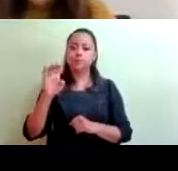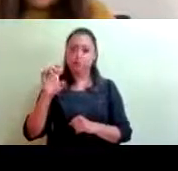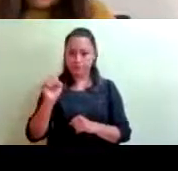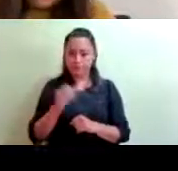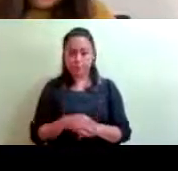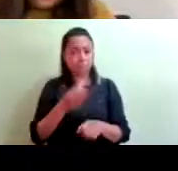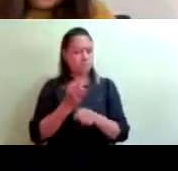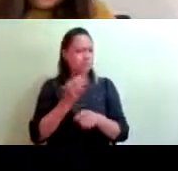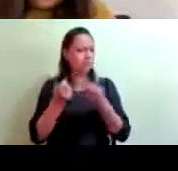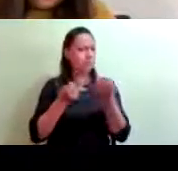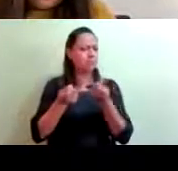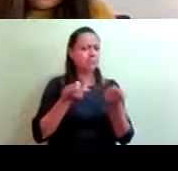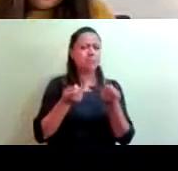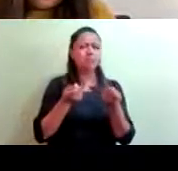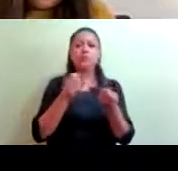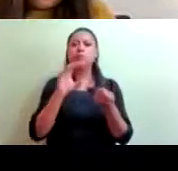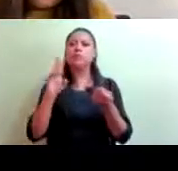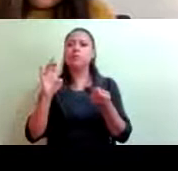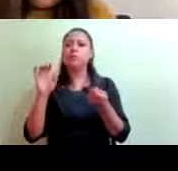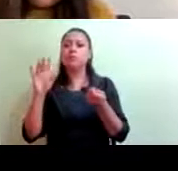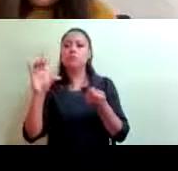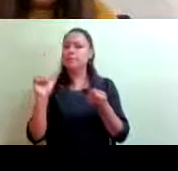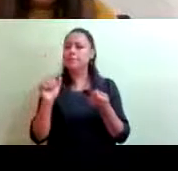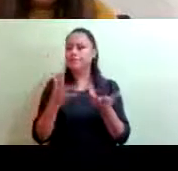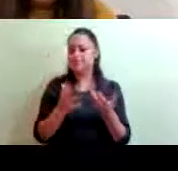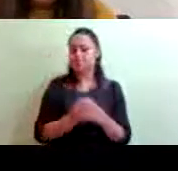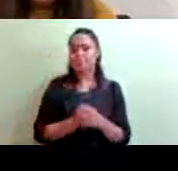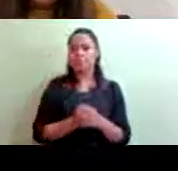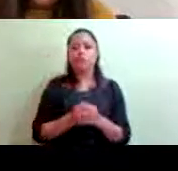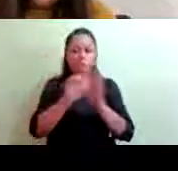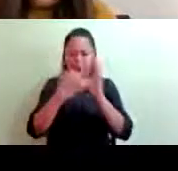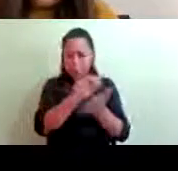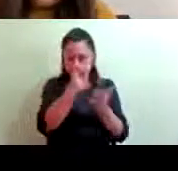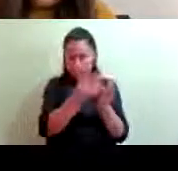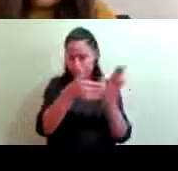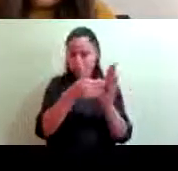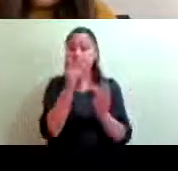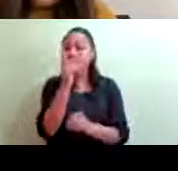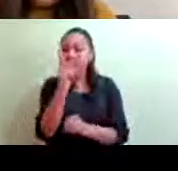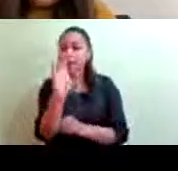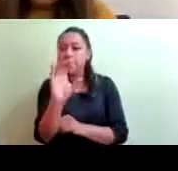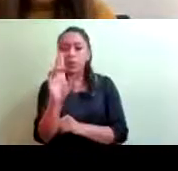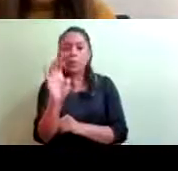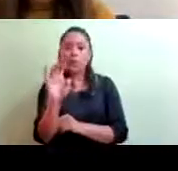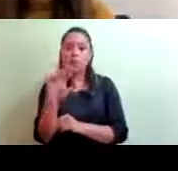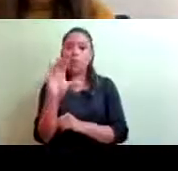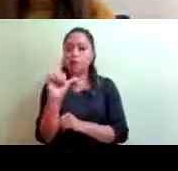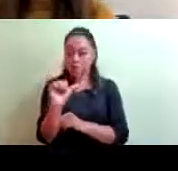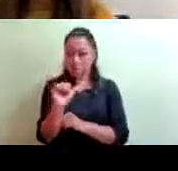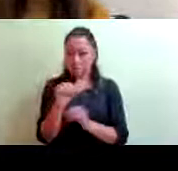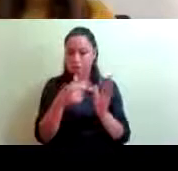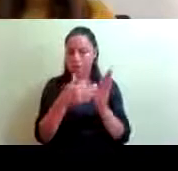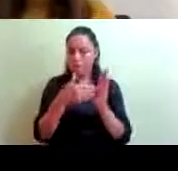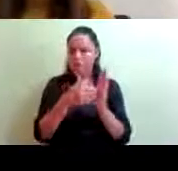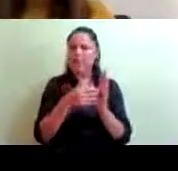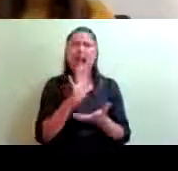atención que en la ley, la palabra cuenca aparece 10 veces, aparece como propósito, como enunciando un propósito declarativo,